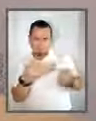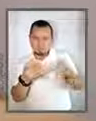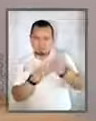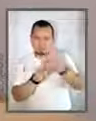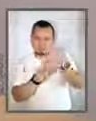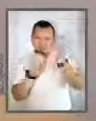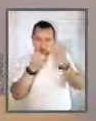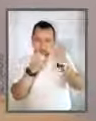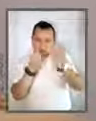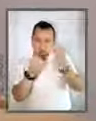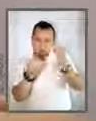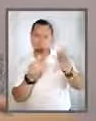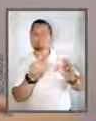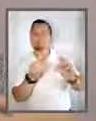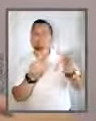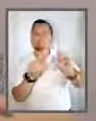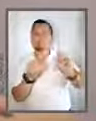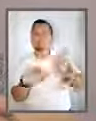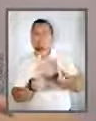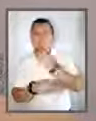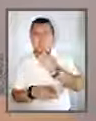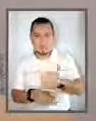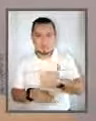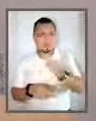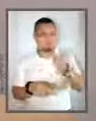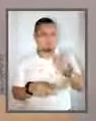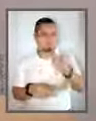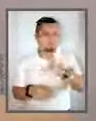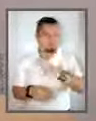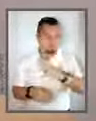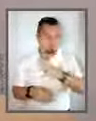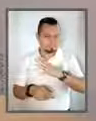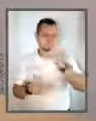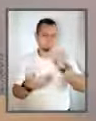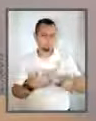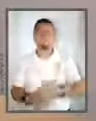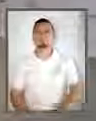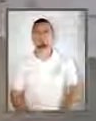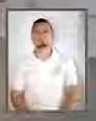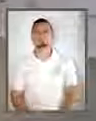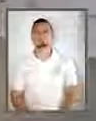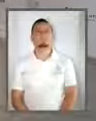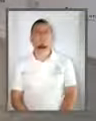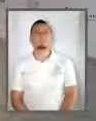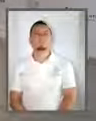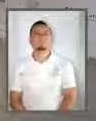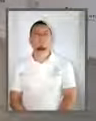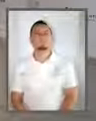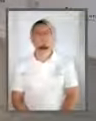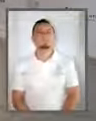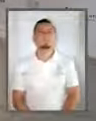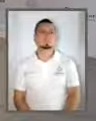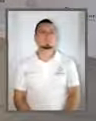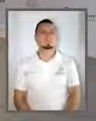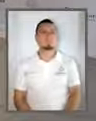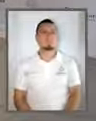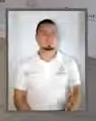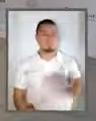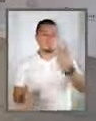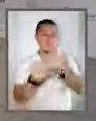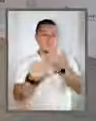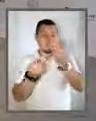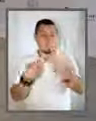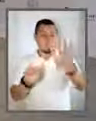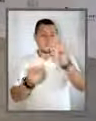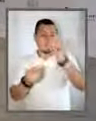que de acuerdo al último definición que nos dio el INDRE. Vamos con dos últimas preguntas. Sobre la cuarta muerte registrada